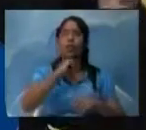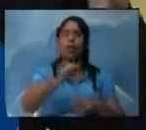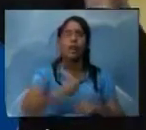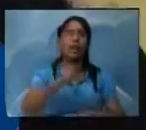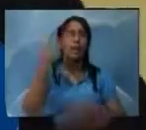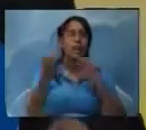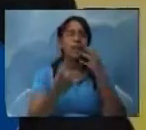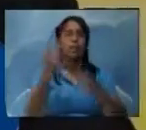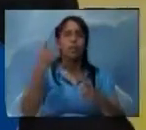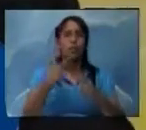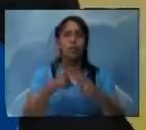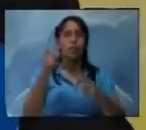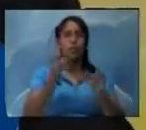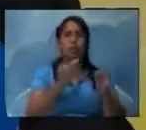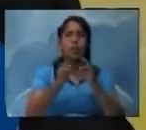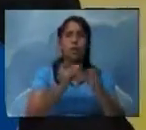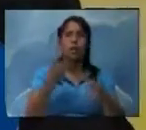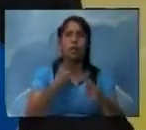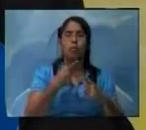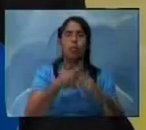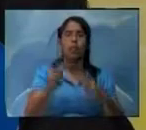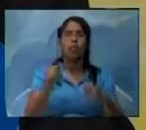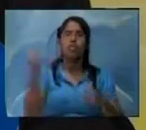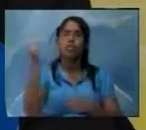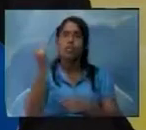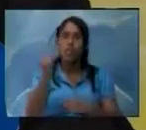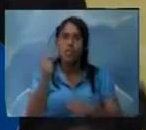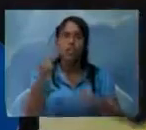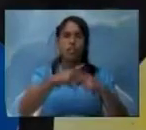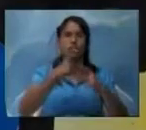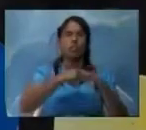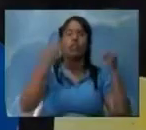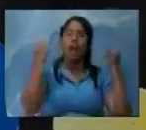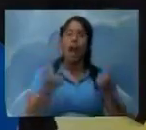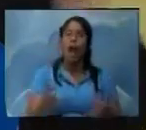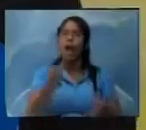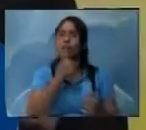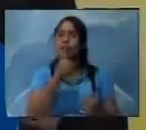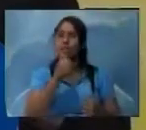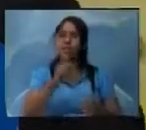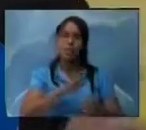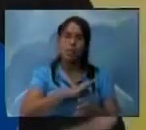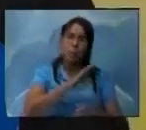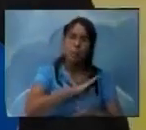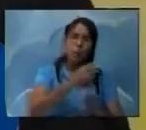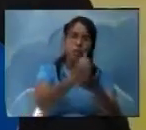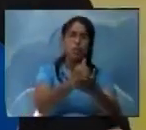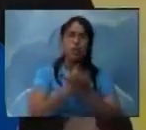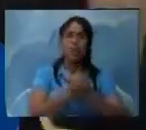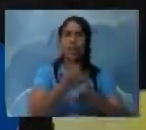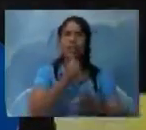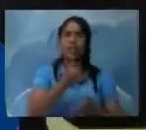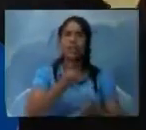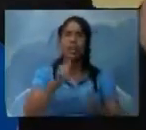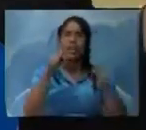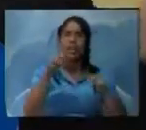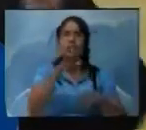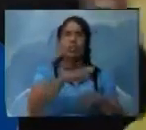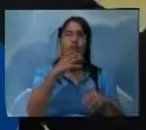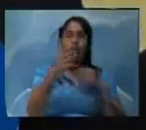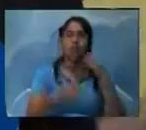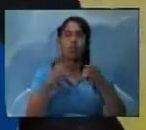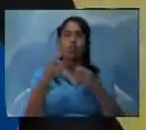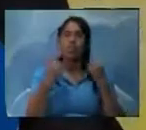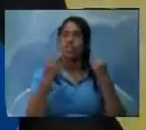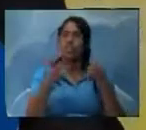el infierno preparado para los desobedientes. Y usted dice: oh, ¿ahora quién me defenderá? ¿Quién me ayudará? Estoy